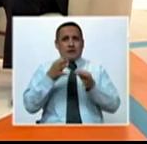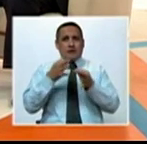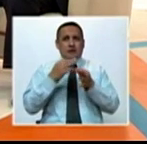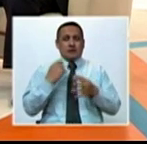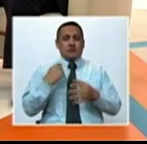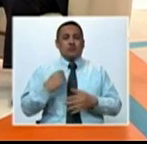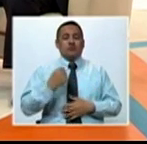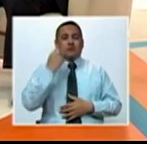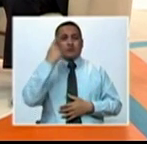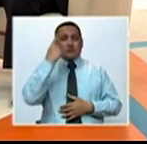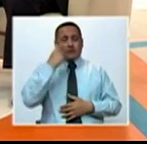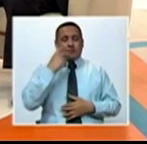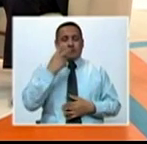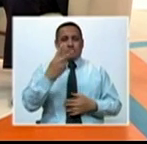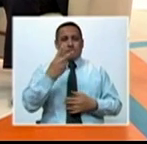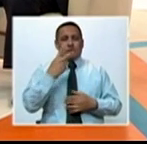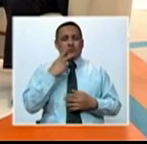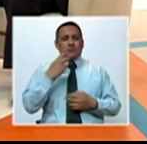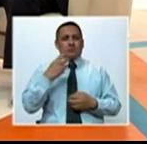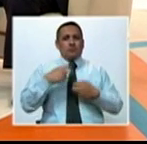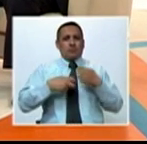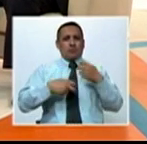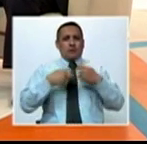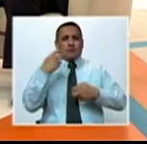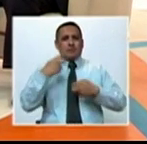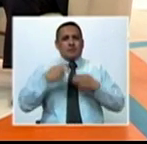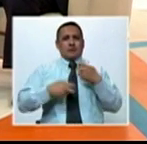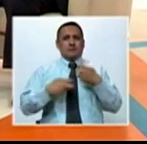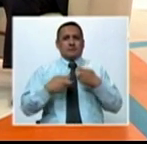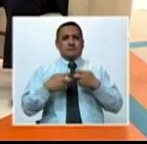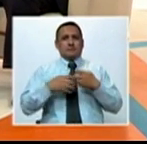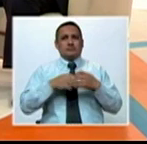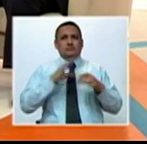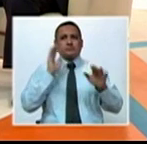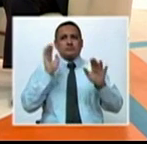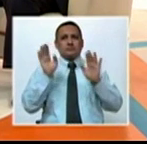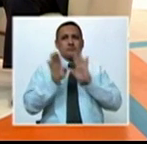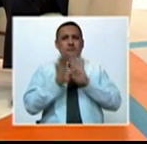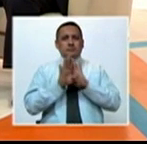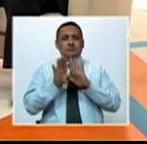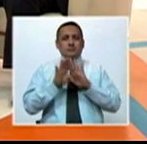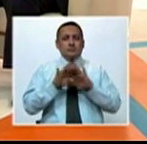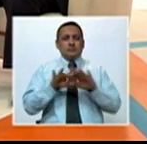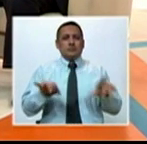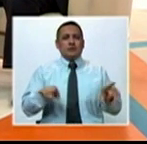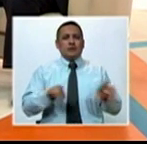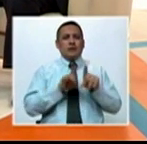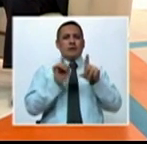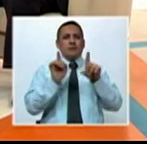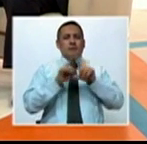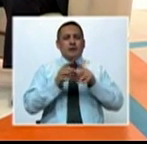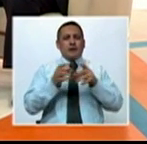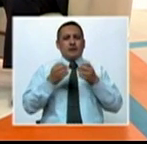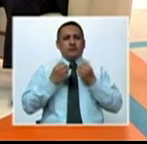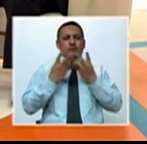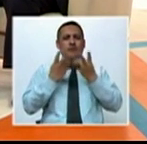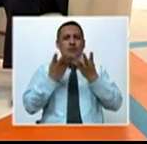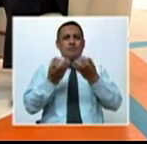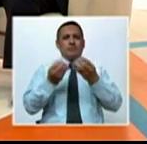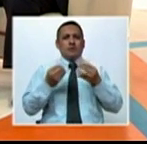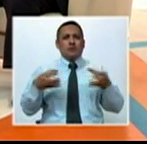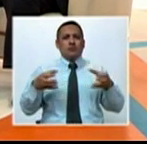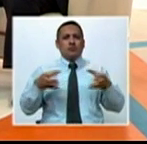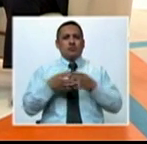Entiendo que es una circunstancia ¿no? efectivamente. Y aquí viene ya el pronunciamiento